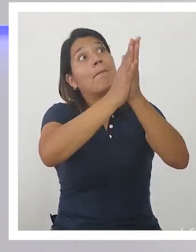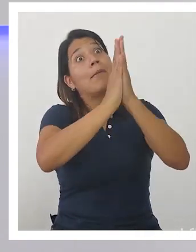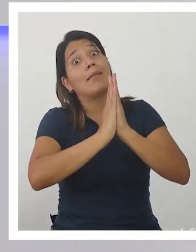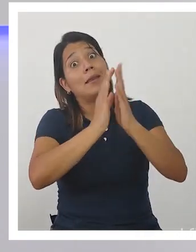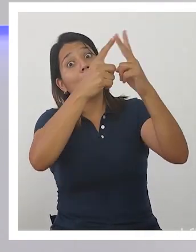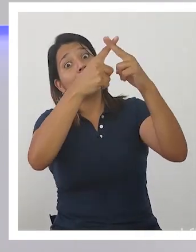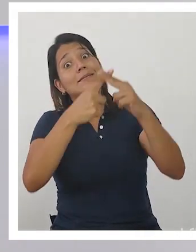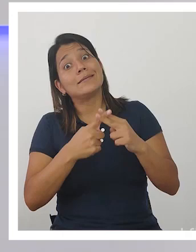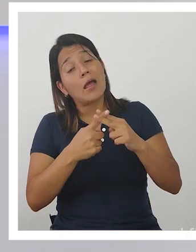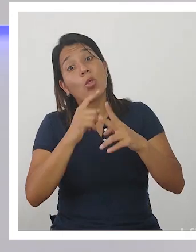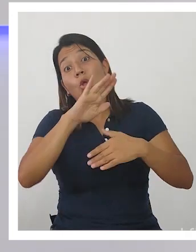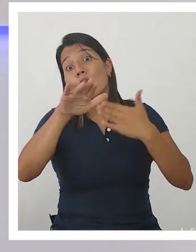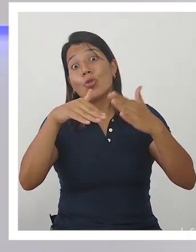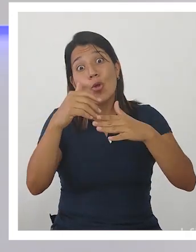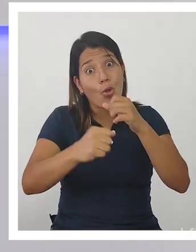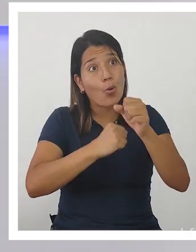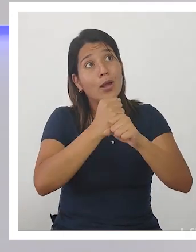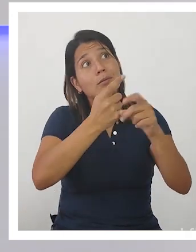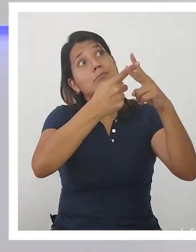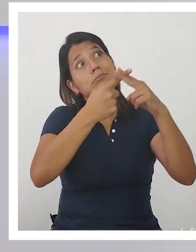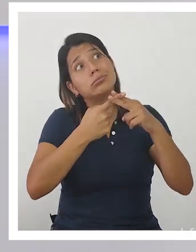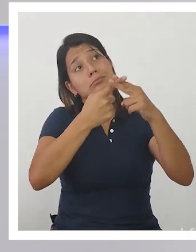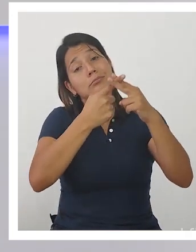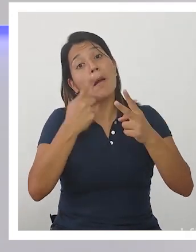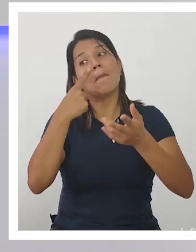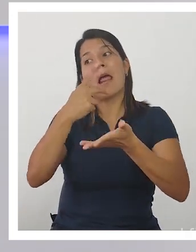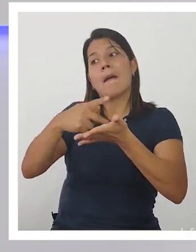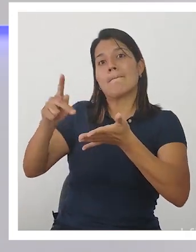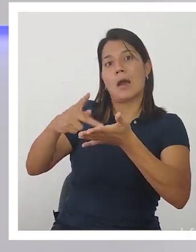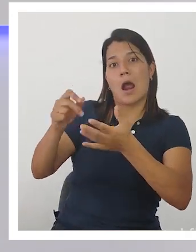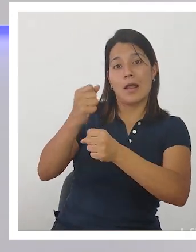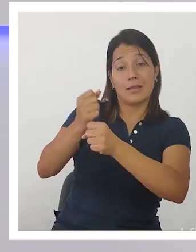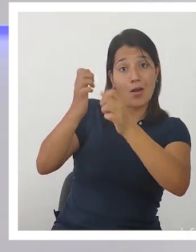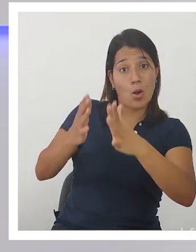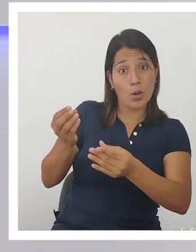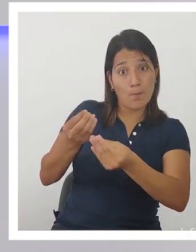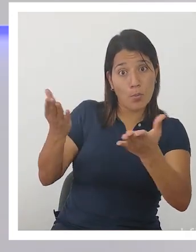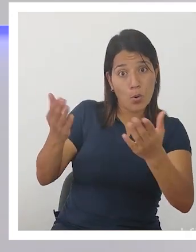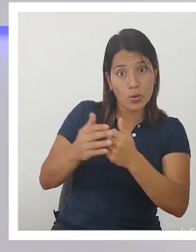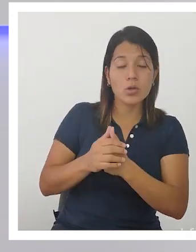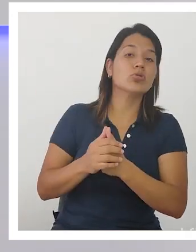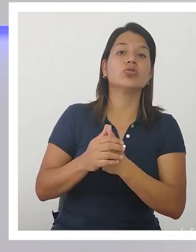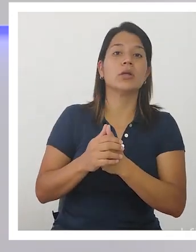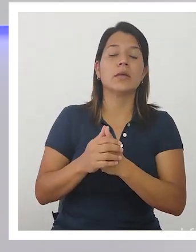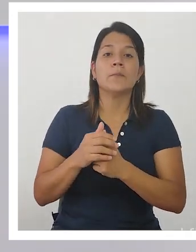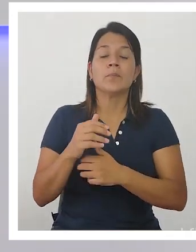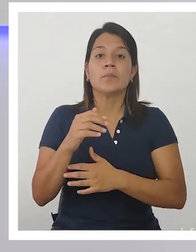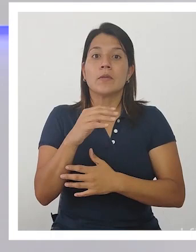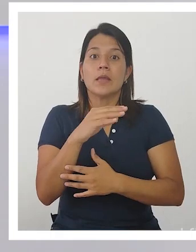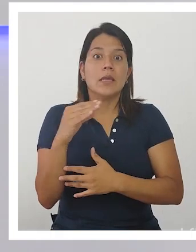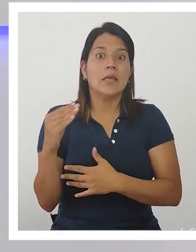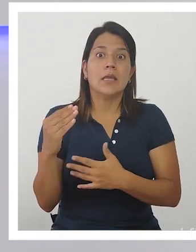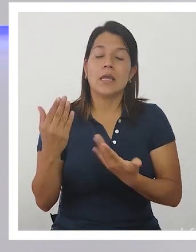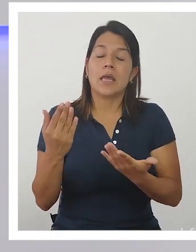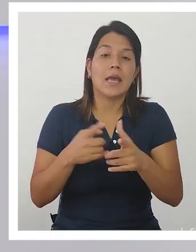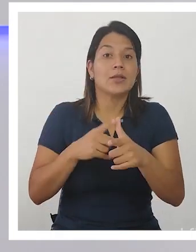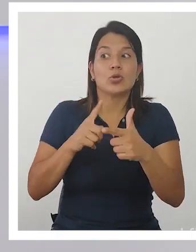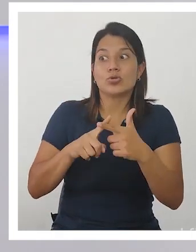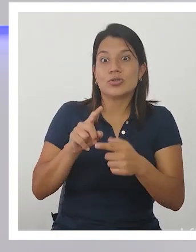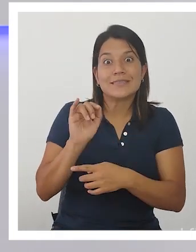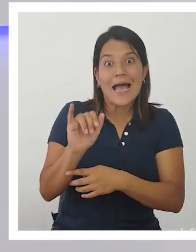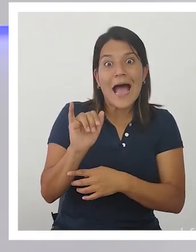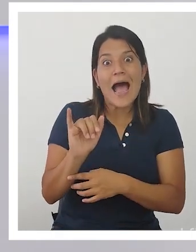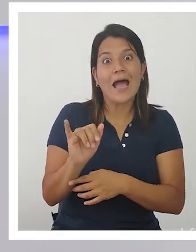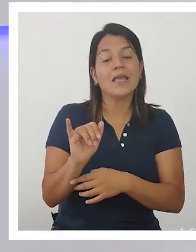planilla y el sostén de un gobierno central que es demasiado grande para 5 millones de habitantes. Y es ahí donde viene el cambio